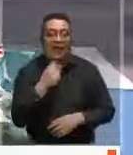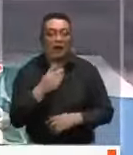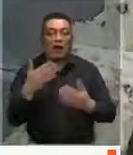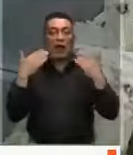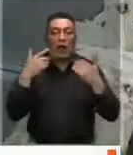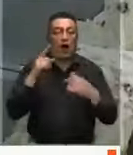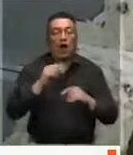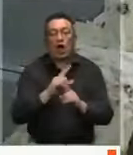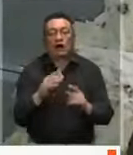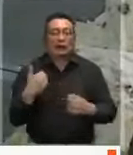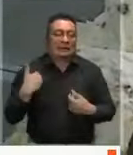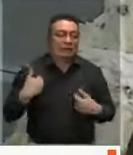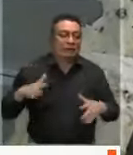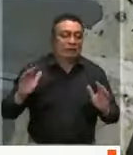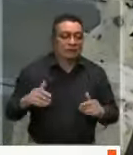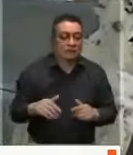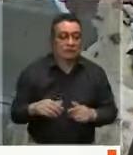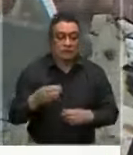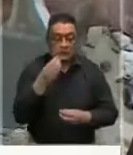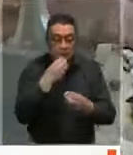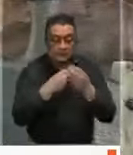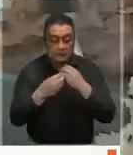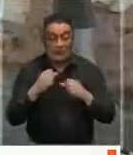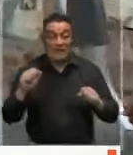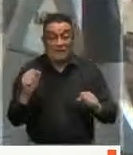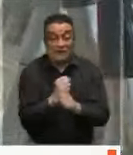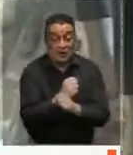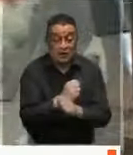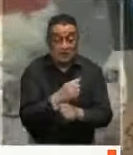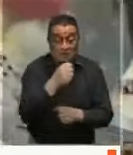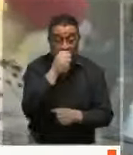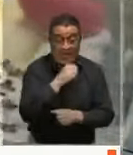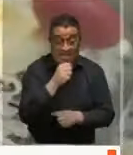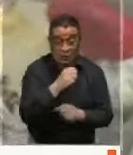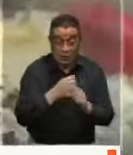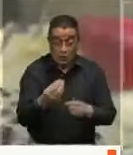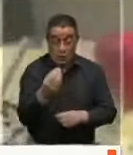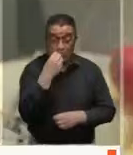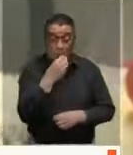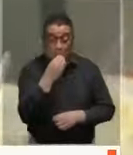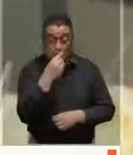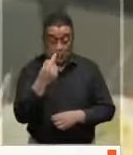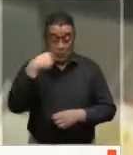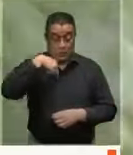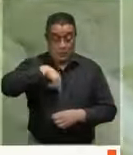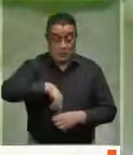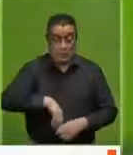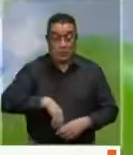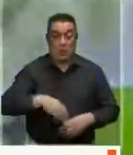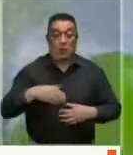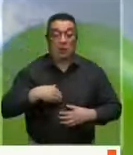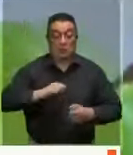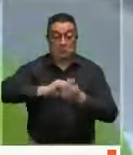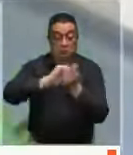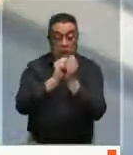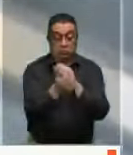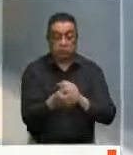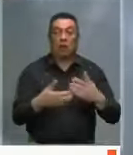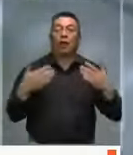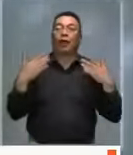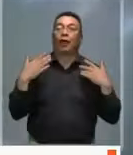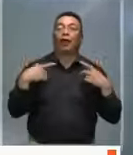hace calor o no consumir alimentos fríos y así de frío como lo son los helados No necesariamente va a llevar a que nuestra